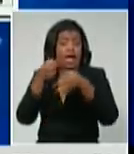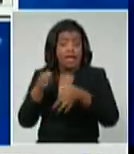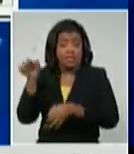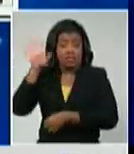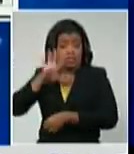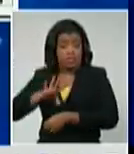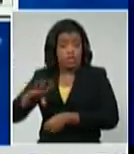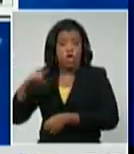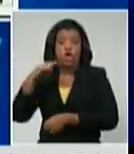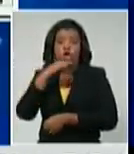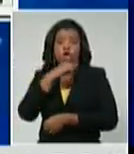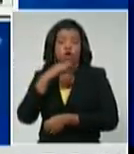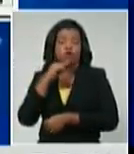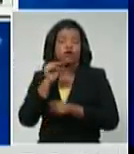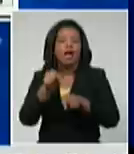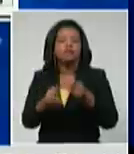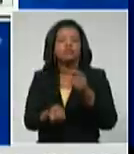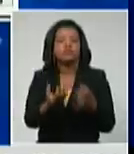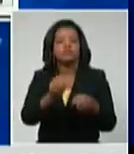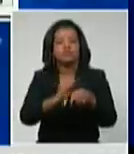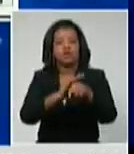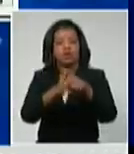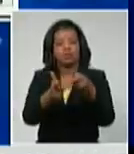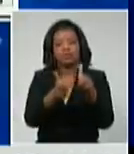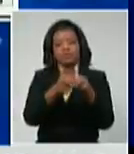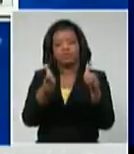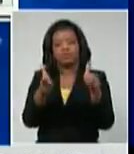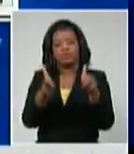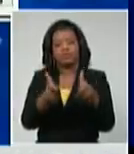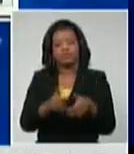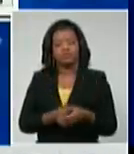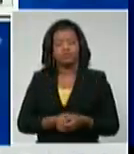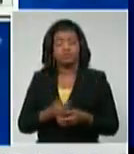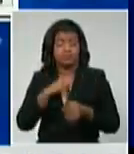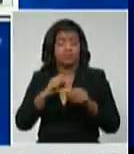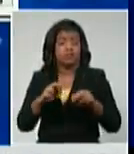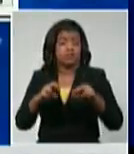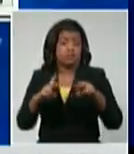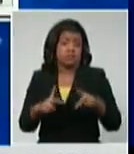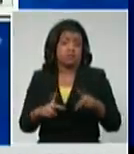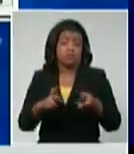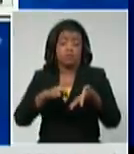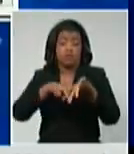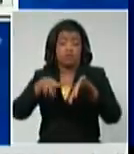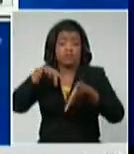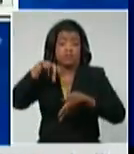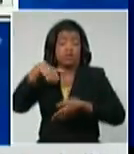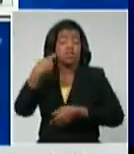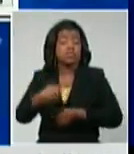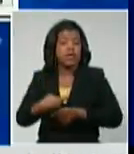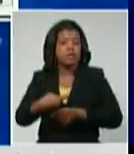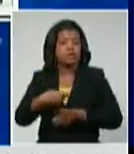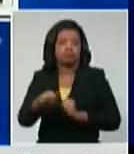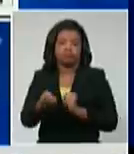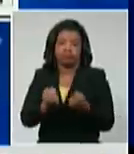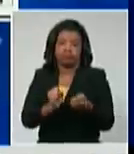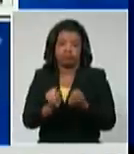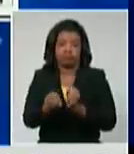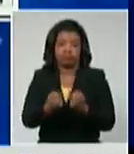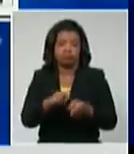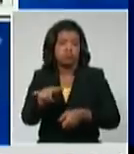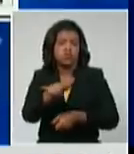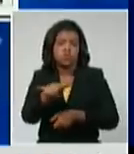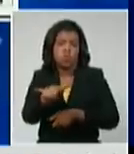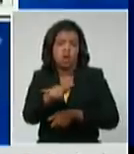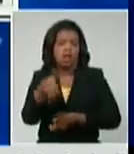eventos y el mayor número de casos. Reitero, es una provincia que debe controlarlo, igual que lo ha hecho en otras